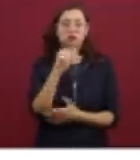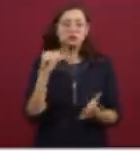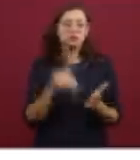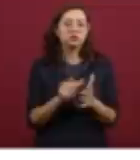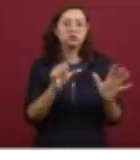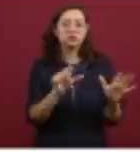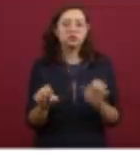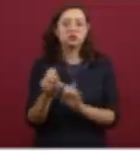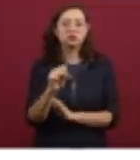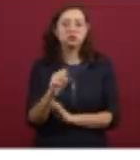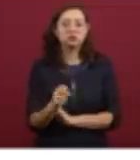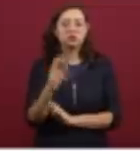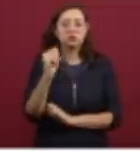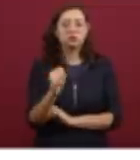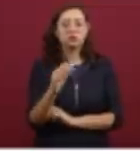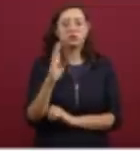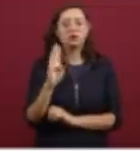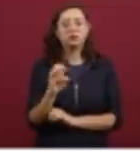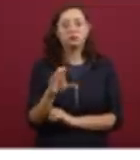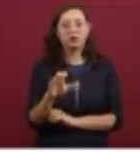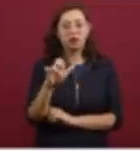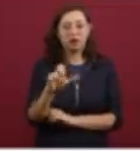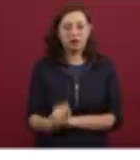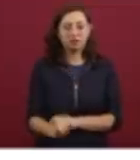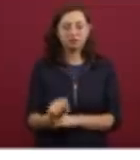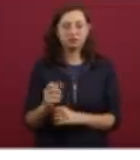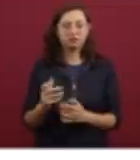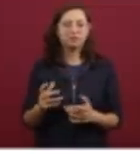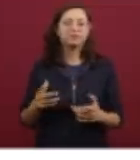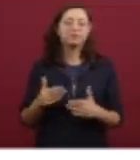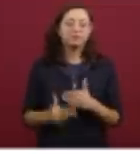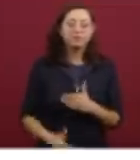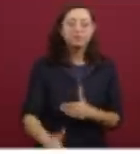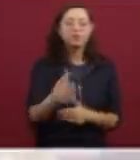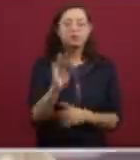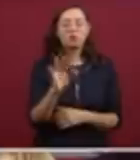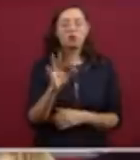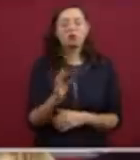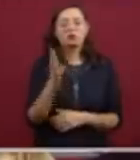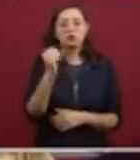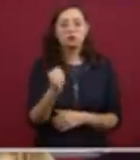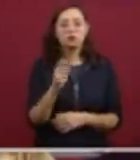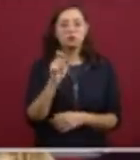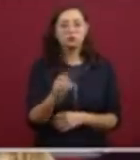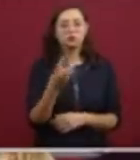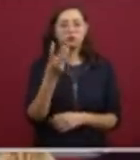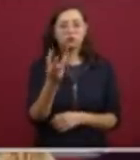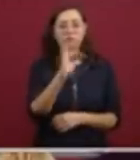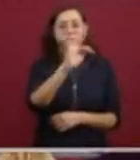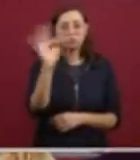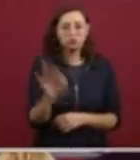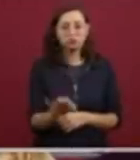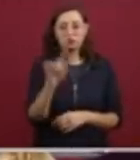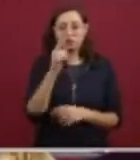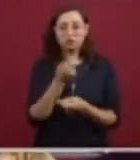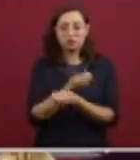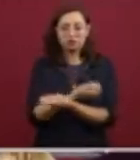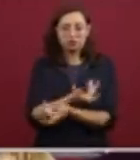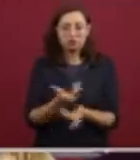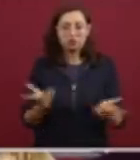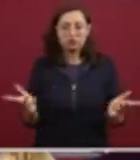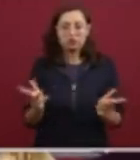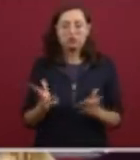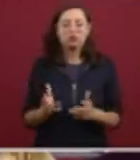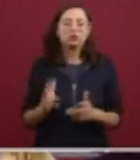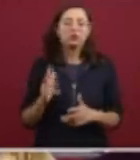131.669 becarios, que es un avance del 49.3% con respecto a lo dispersado, y el